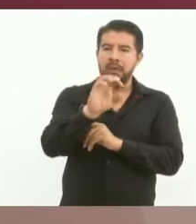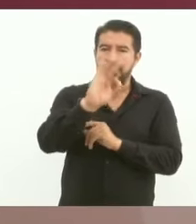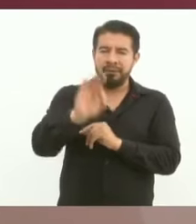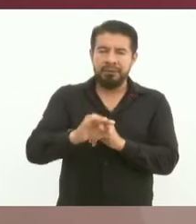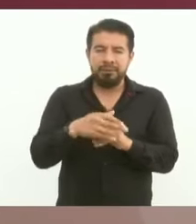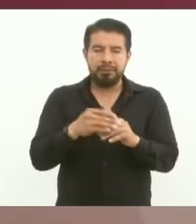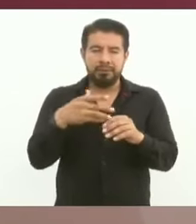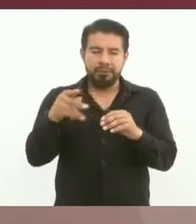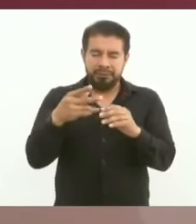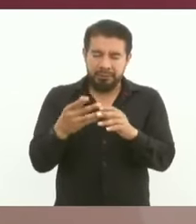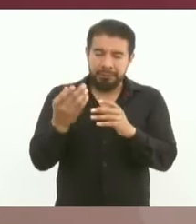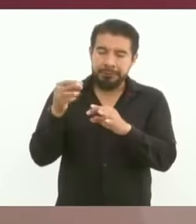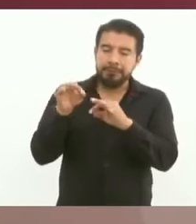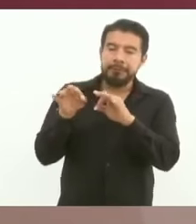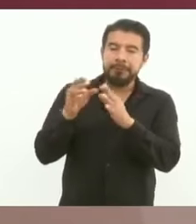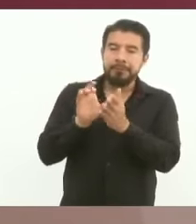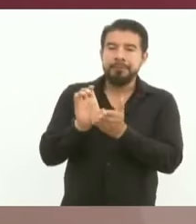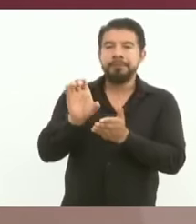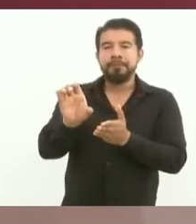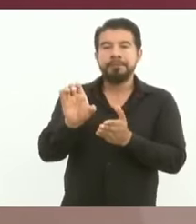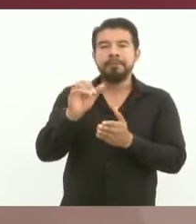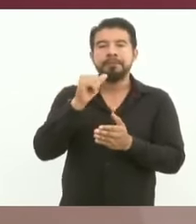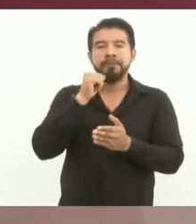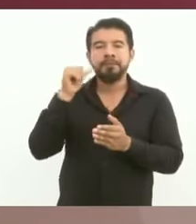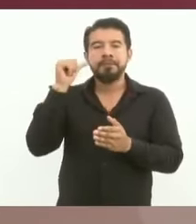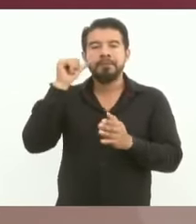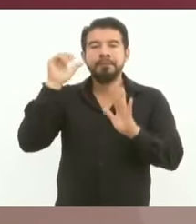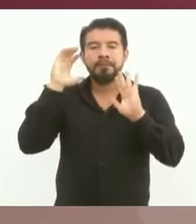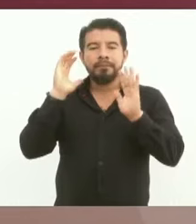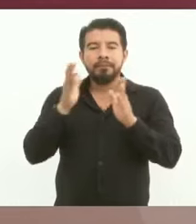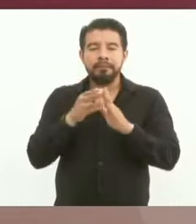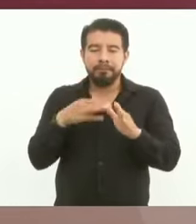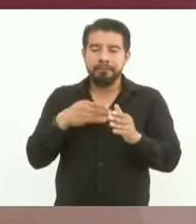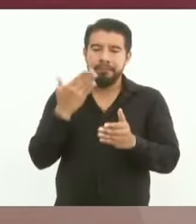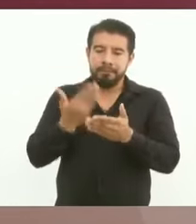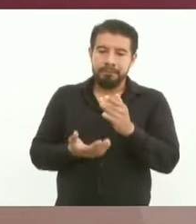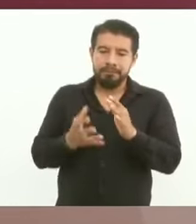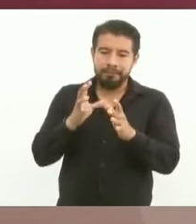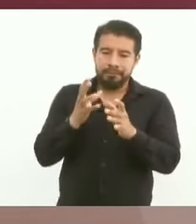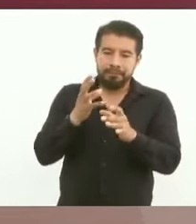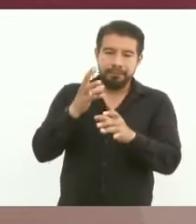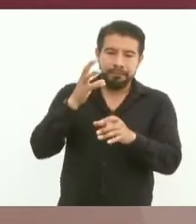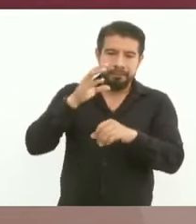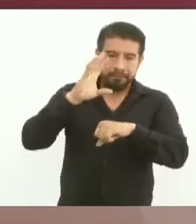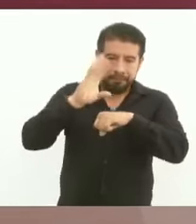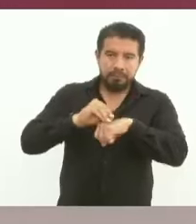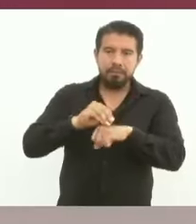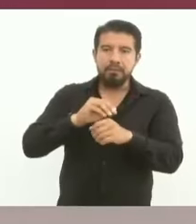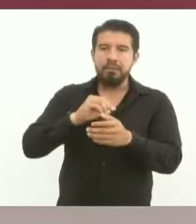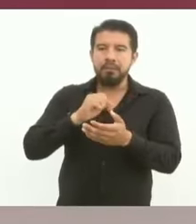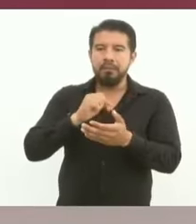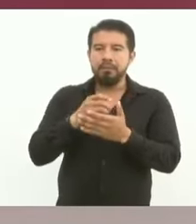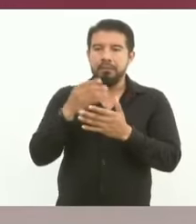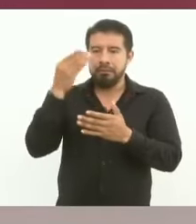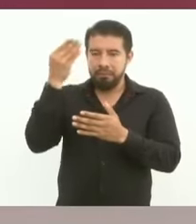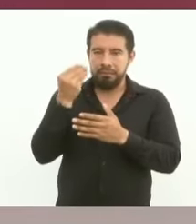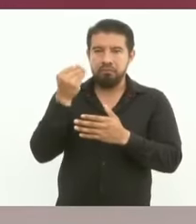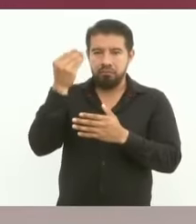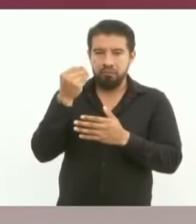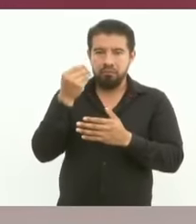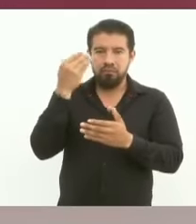30% de su salario. Ahora, ayer ya se aprobó en comisiones de que al